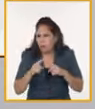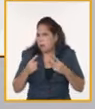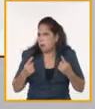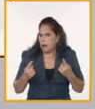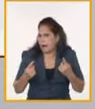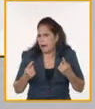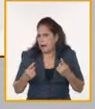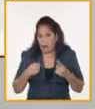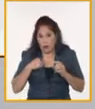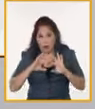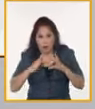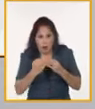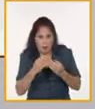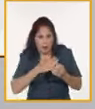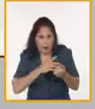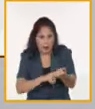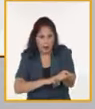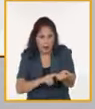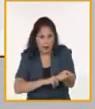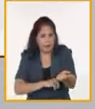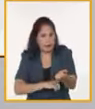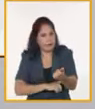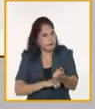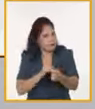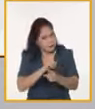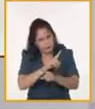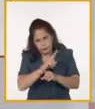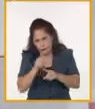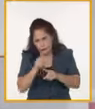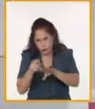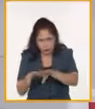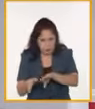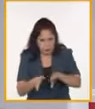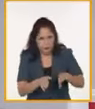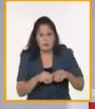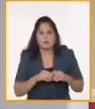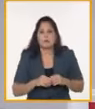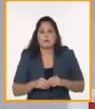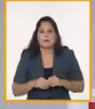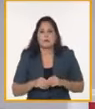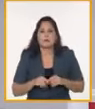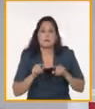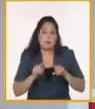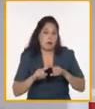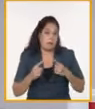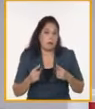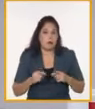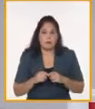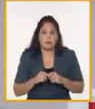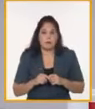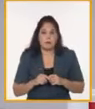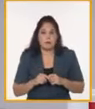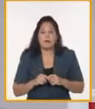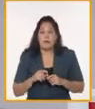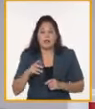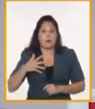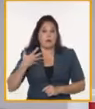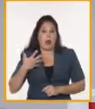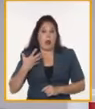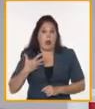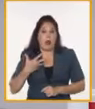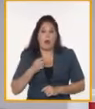pueda trabajar ahí creo que eso es también importante porque ha sido un reclamo que